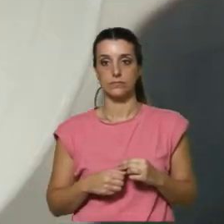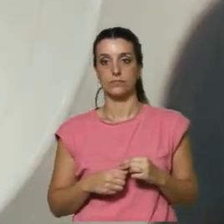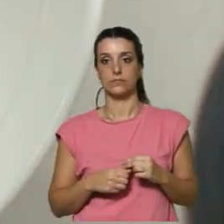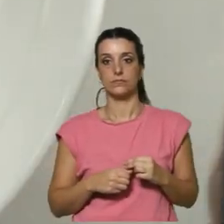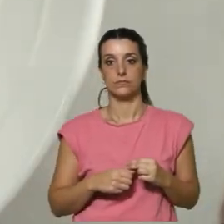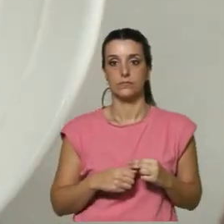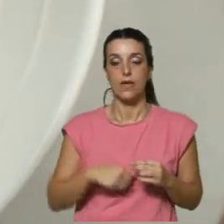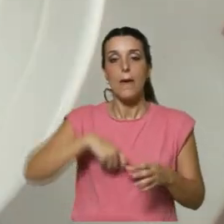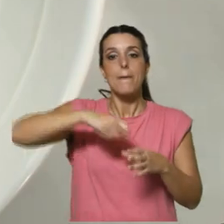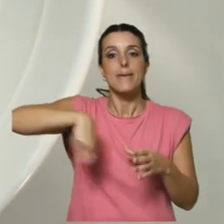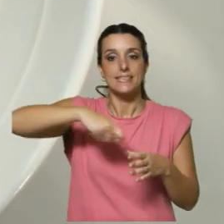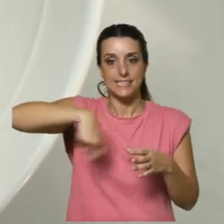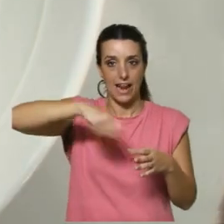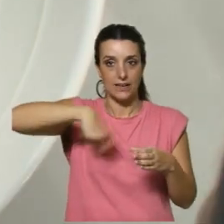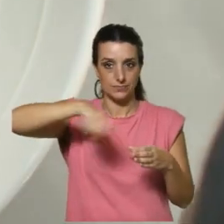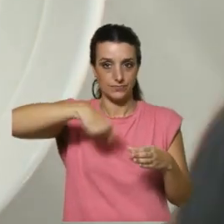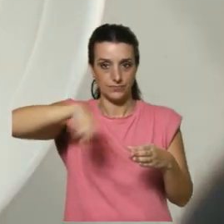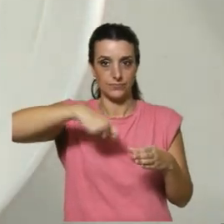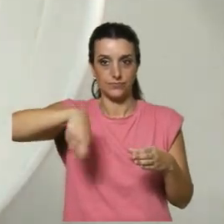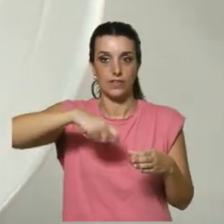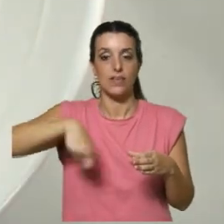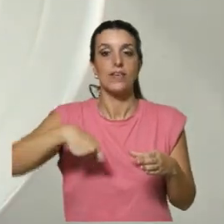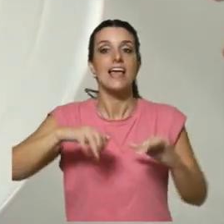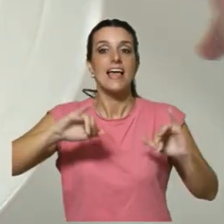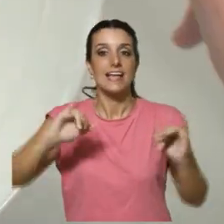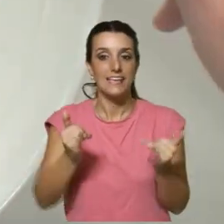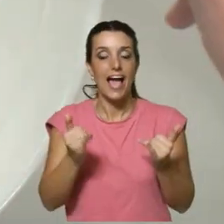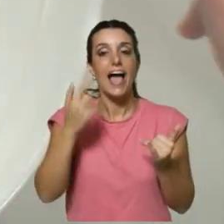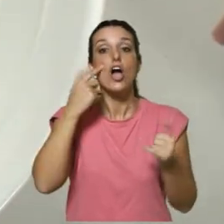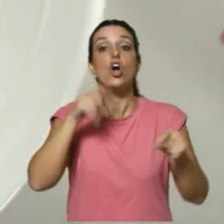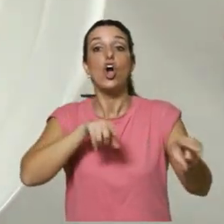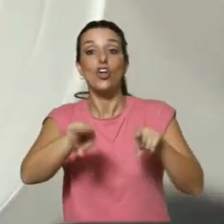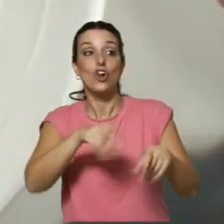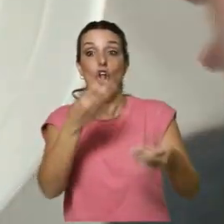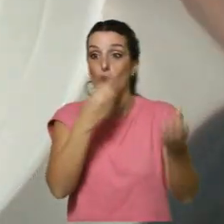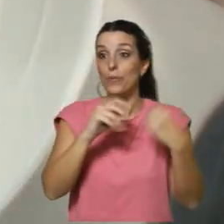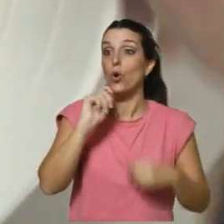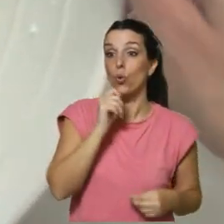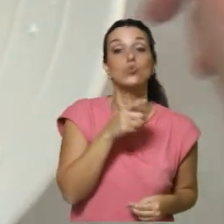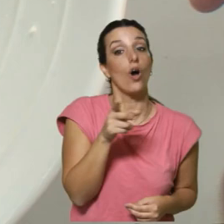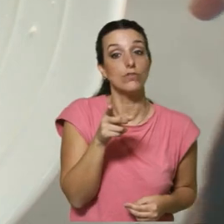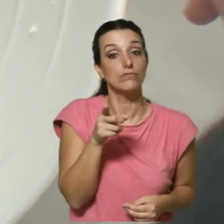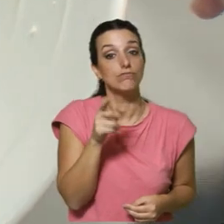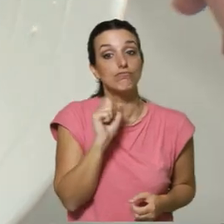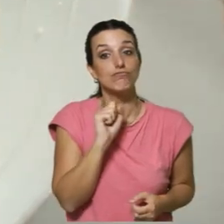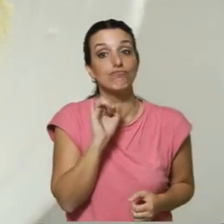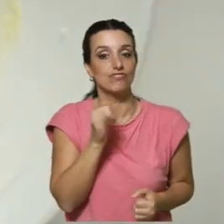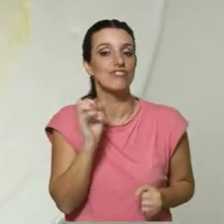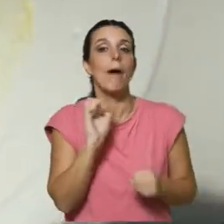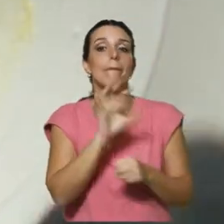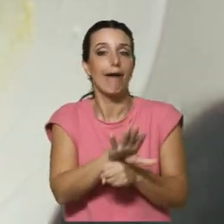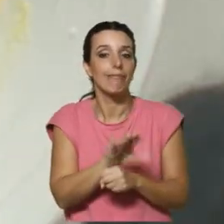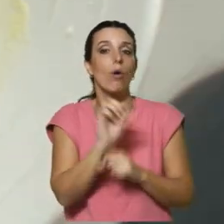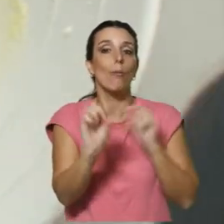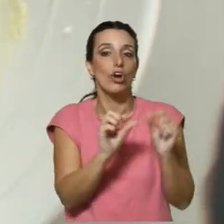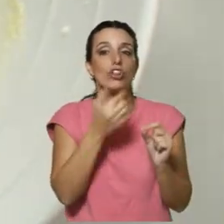Y vamos mezclando. Bueno, ahí por el control ya estuvieron degustando. Espero que les haya gustado. Ya les mandamos un